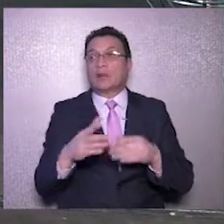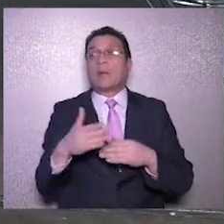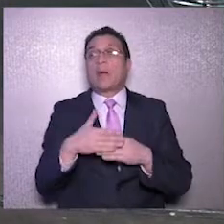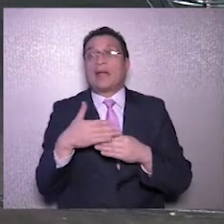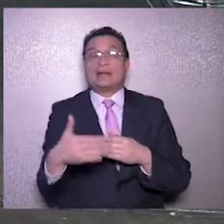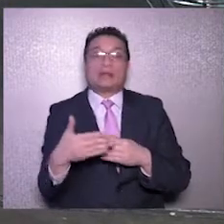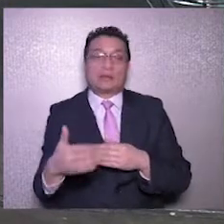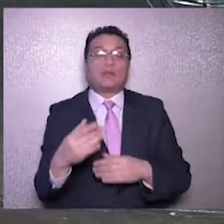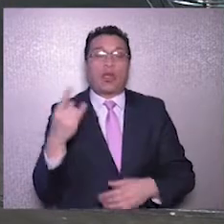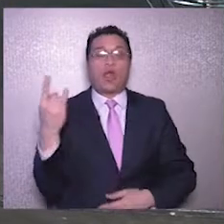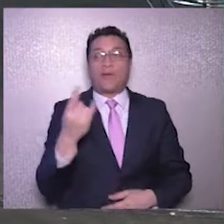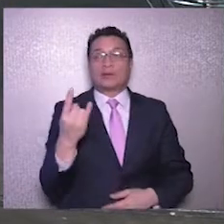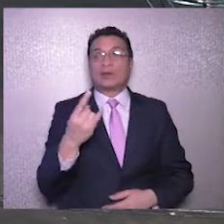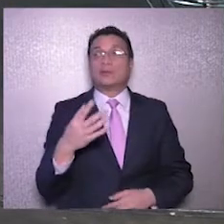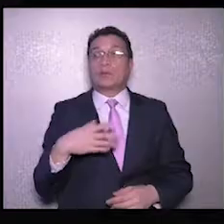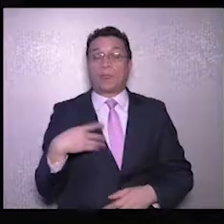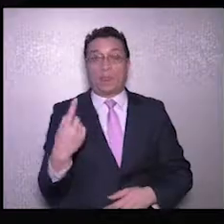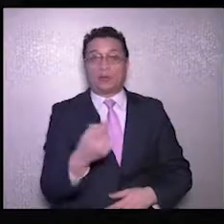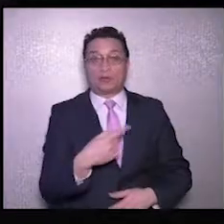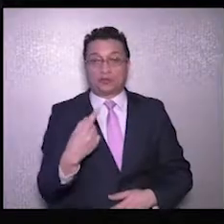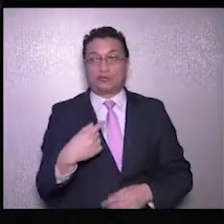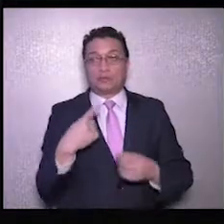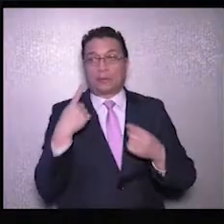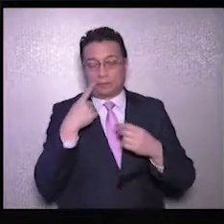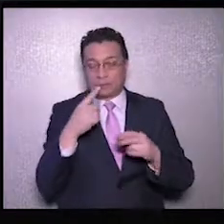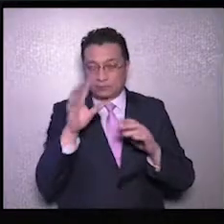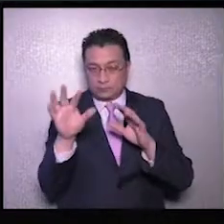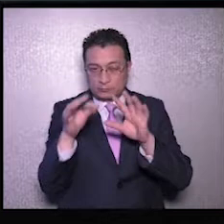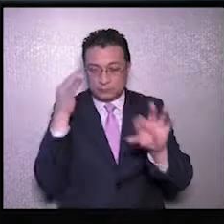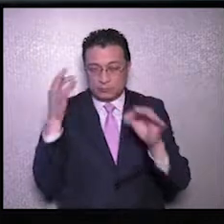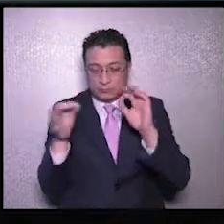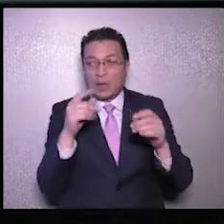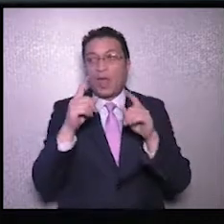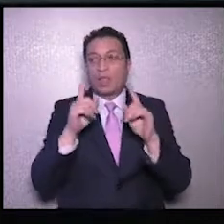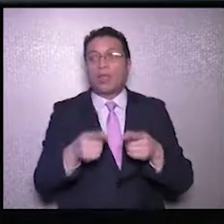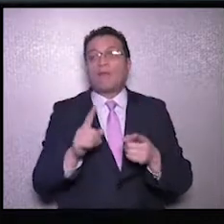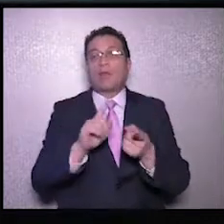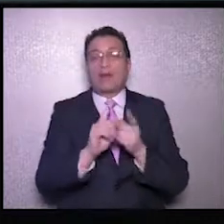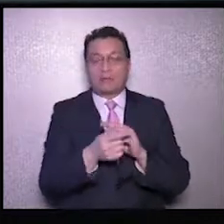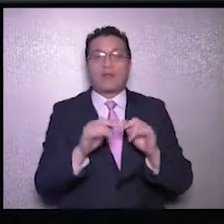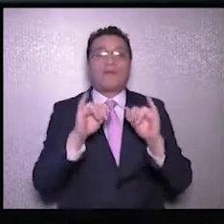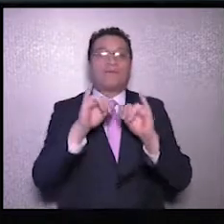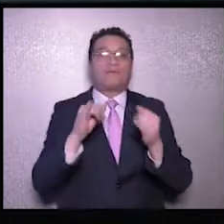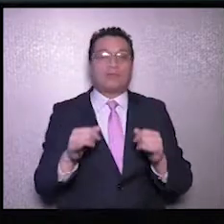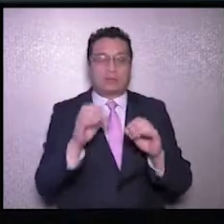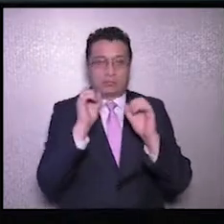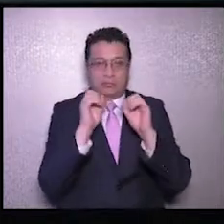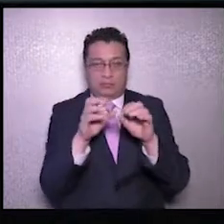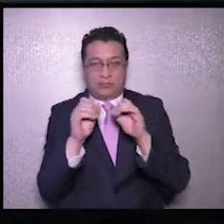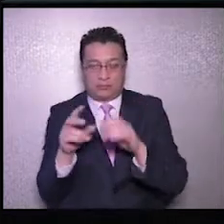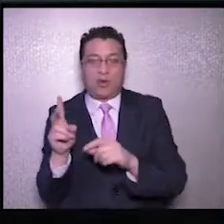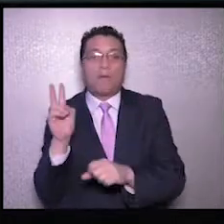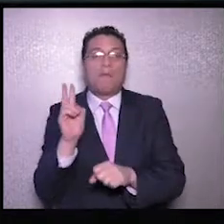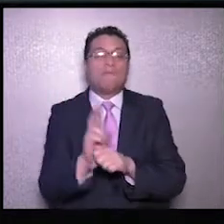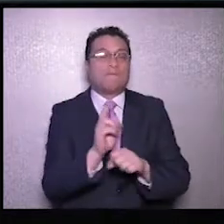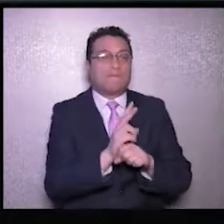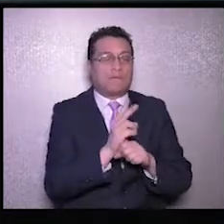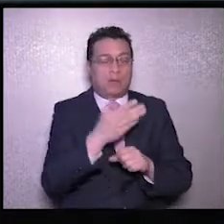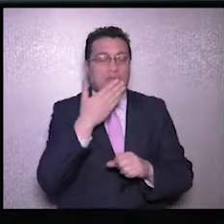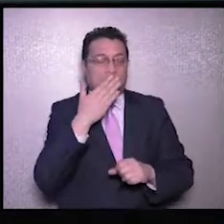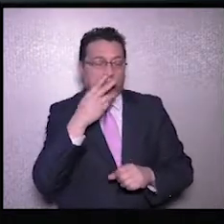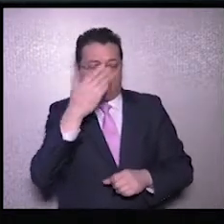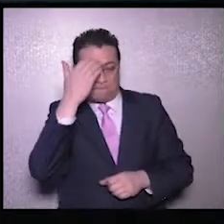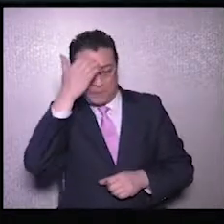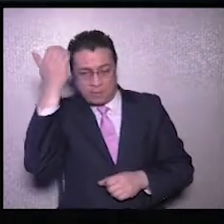en las universidades. Y nosotros recién estamos dándonos cuenta que tenemos que cambiar la forma en que estamos educando a nuestros profesionales, a nuestros